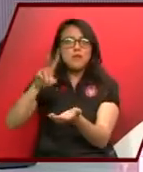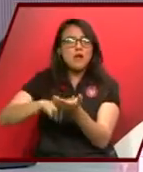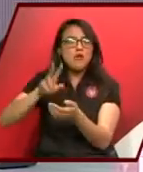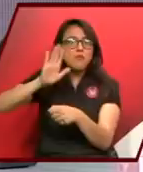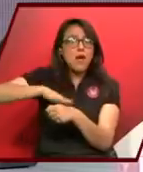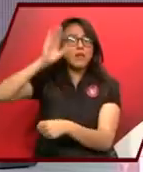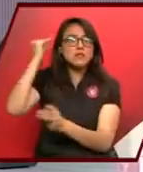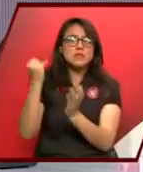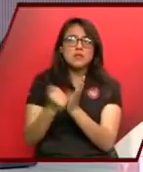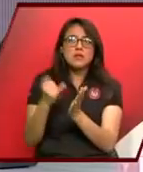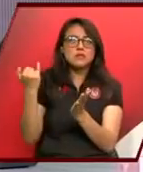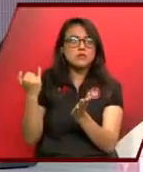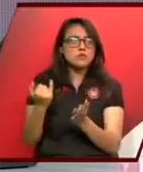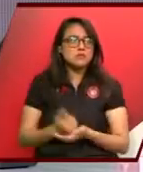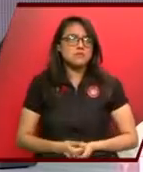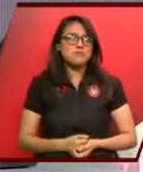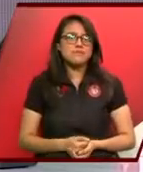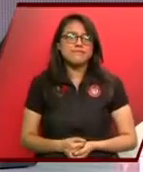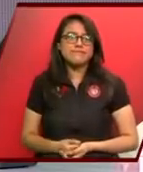dinero.